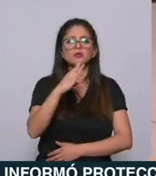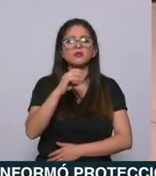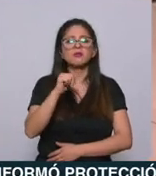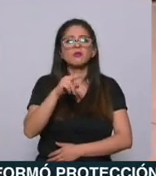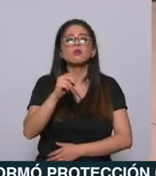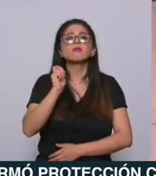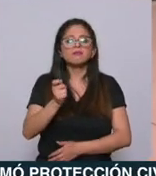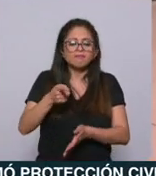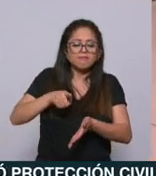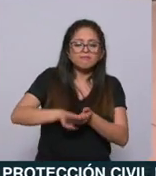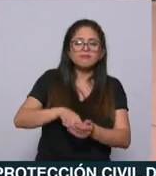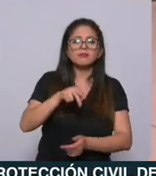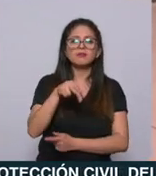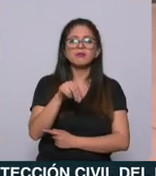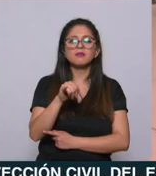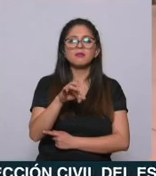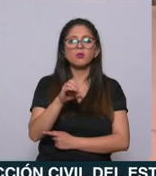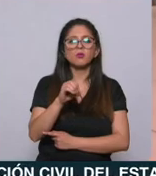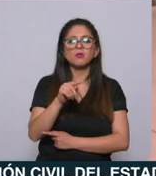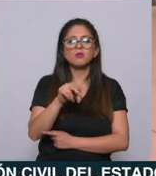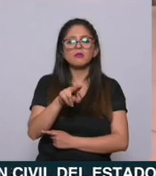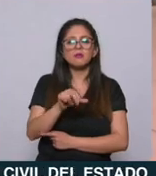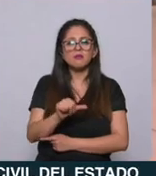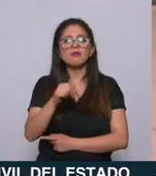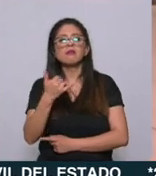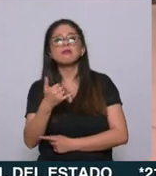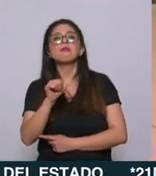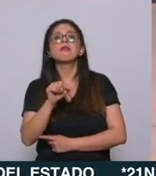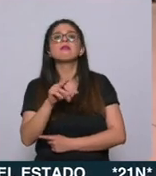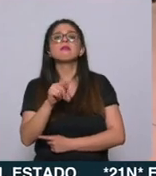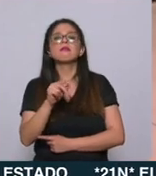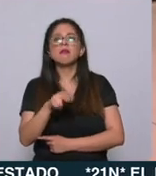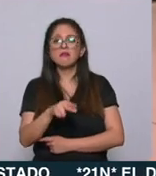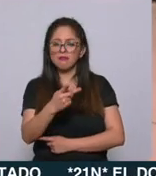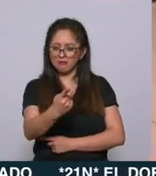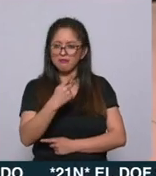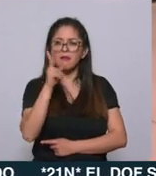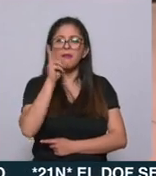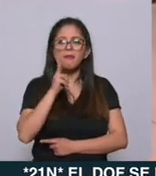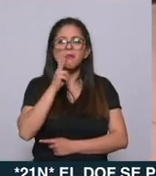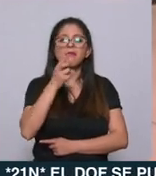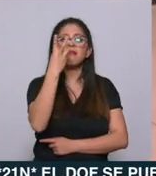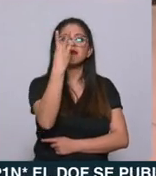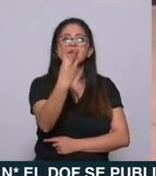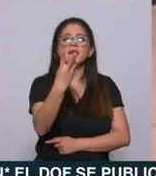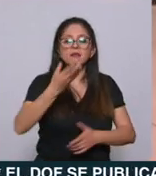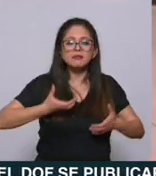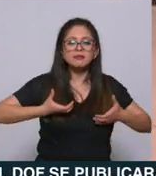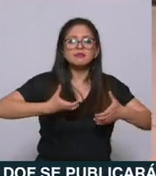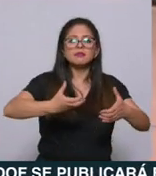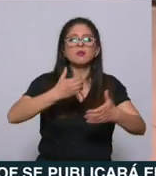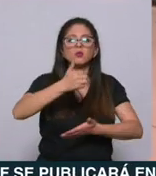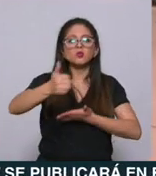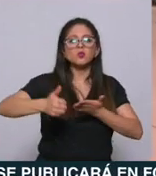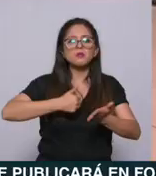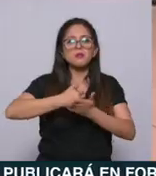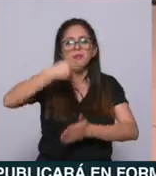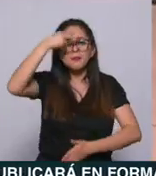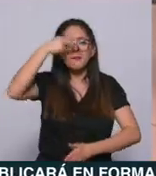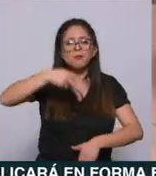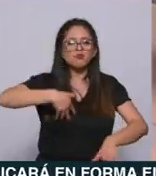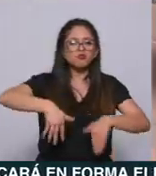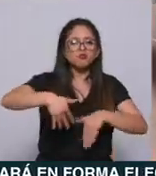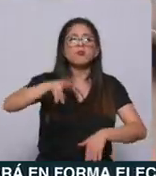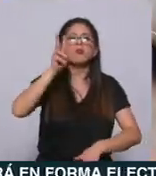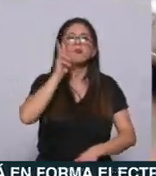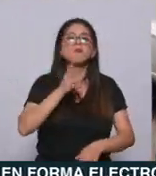tiene nicotina y alquitrán. Pero te reto, vamos a recorrer 3 calles de la Ciudad de México y vamos a ver cuántas colillas